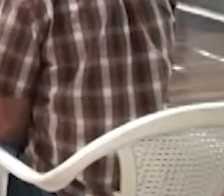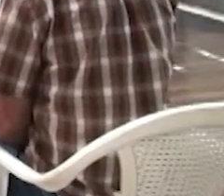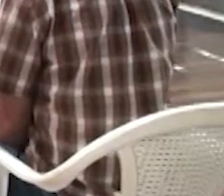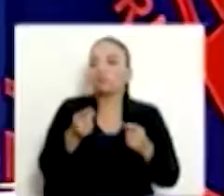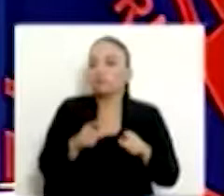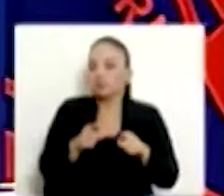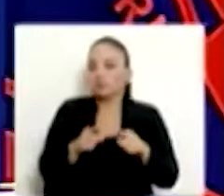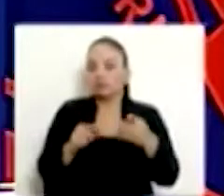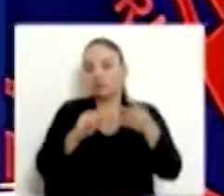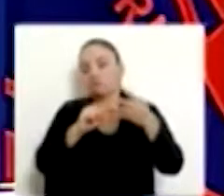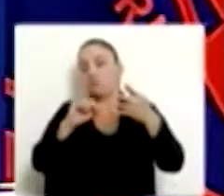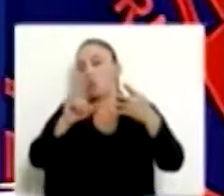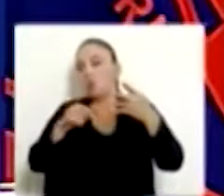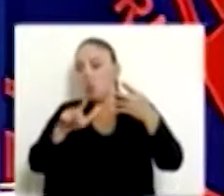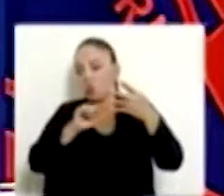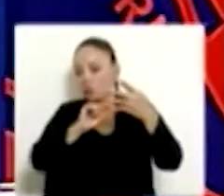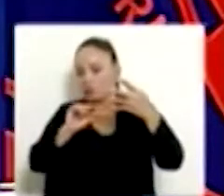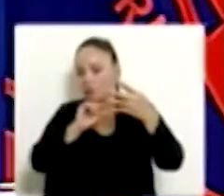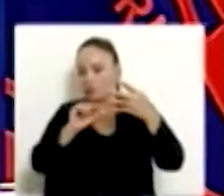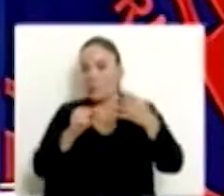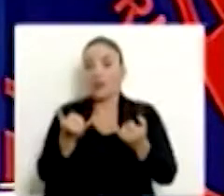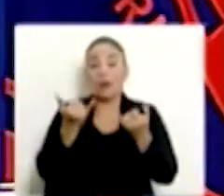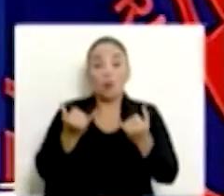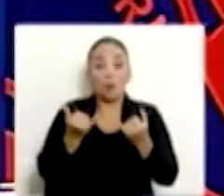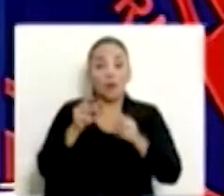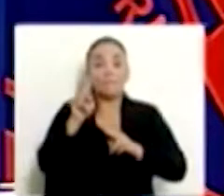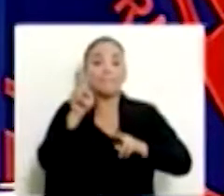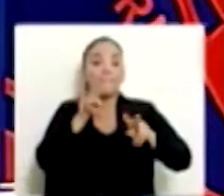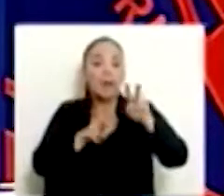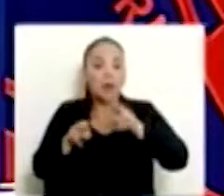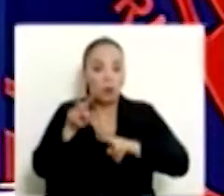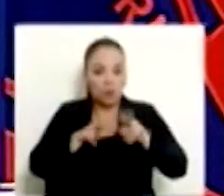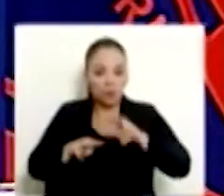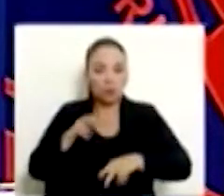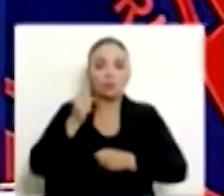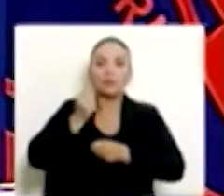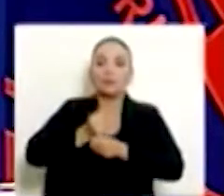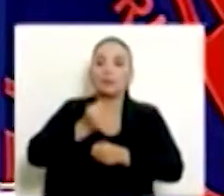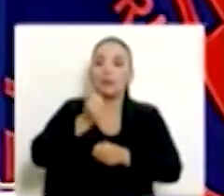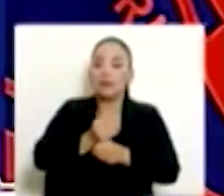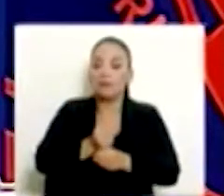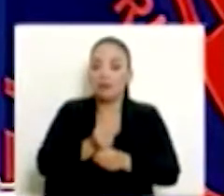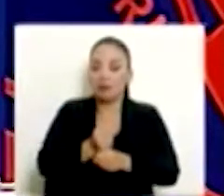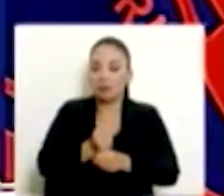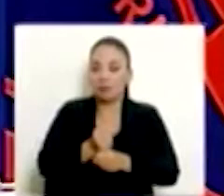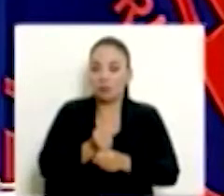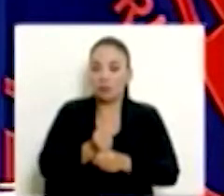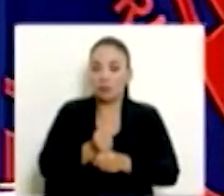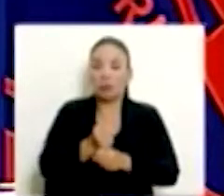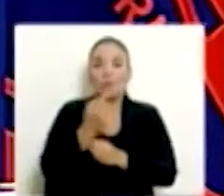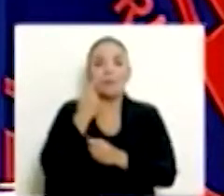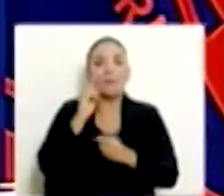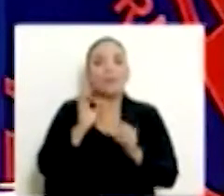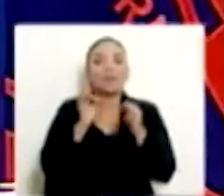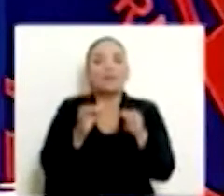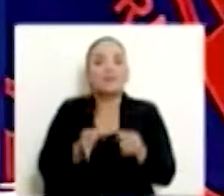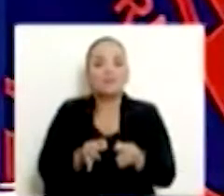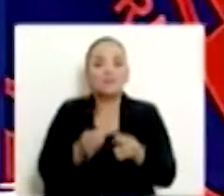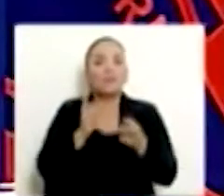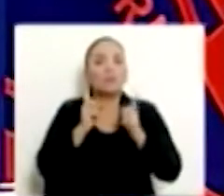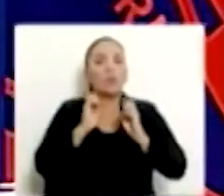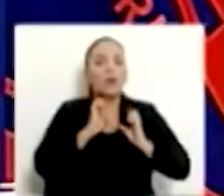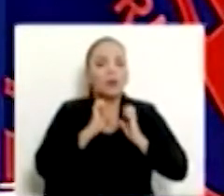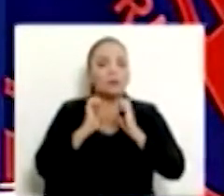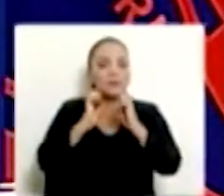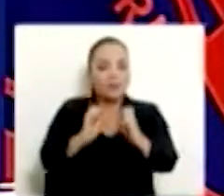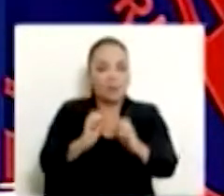apertura estamos en este momento valorando trabajando para definir esa estrategia de